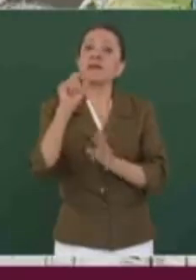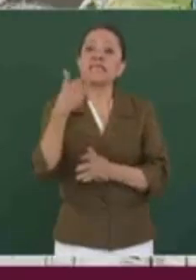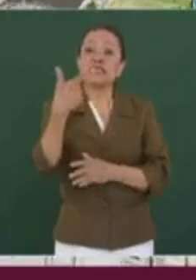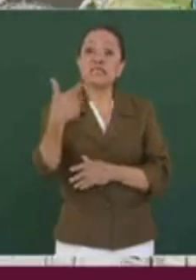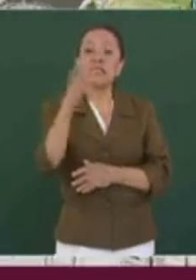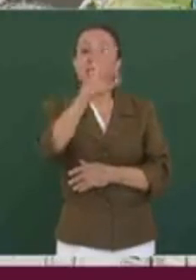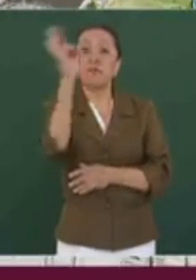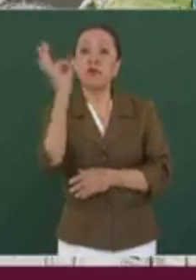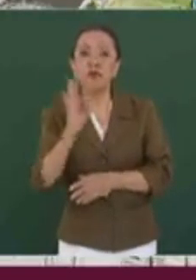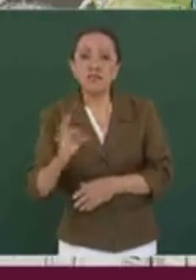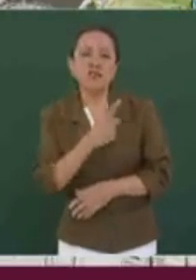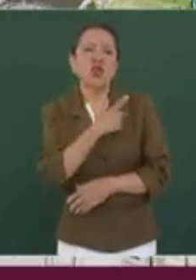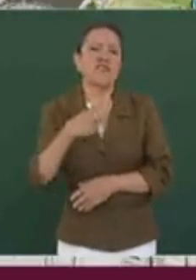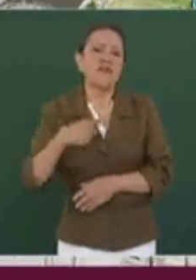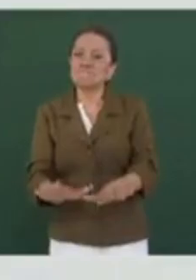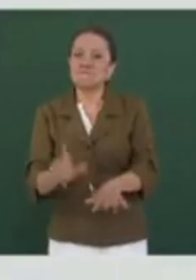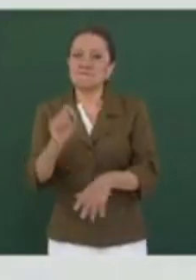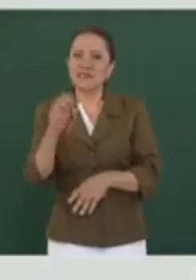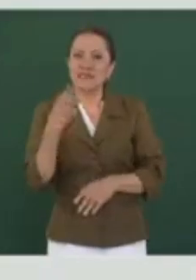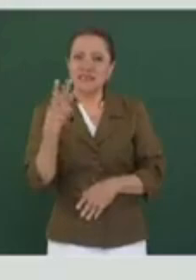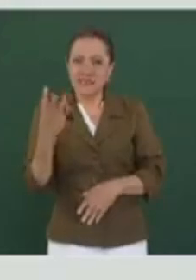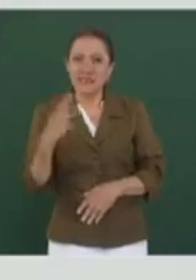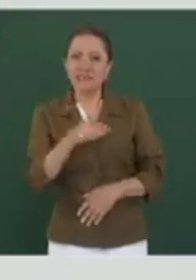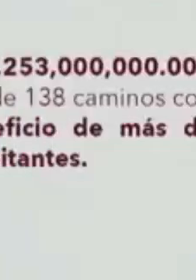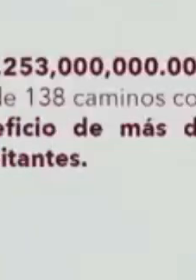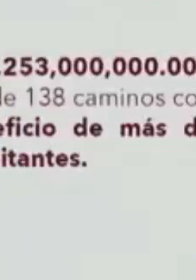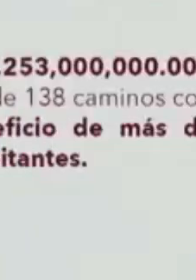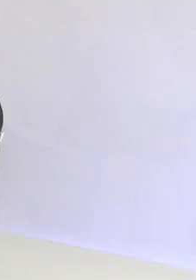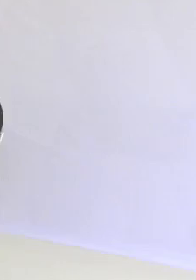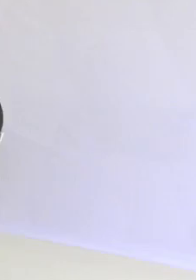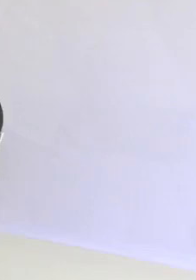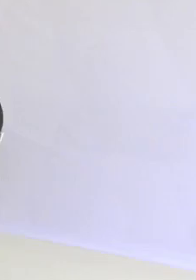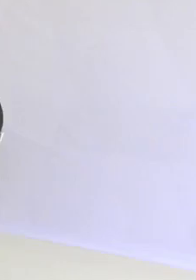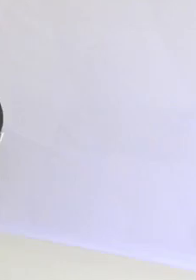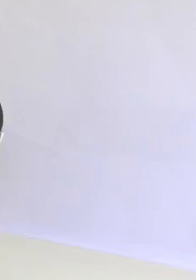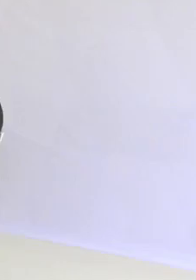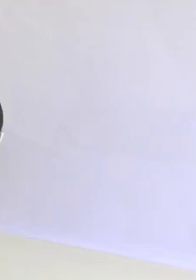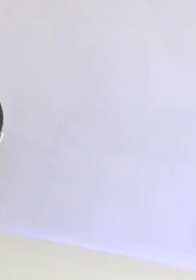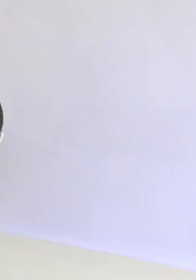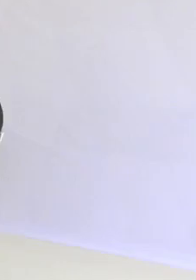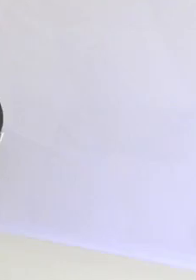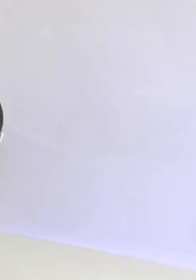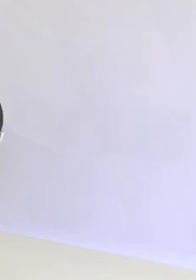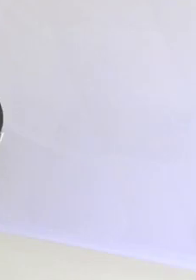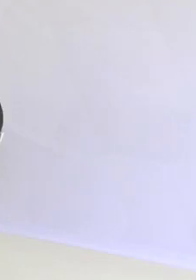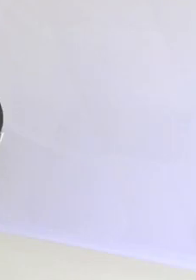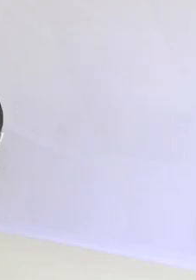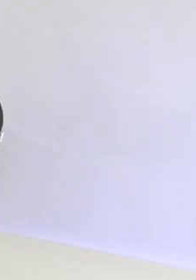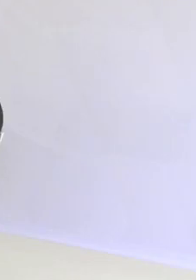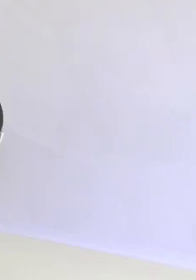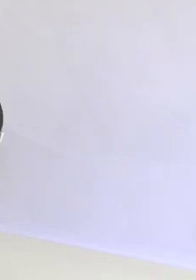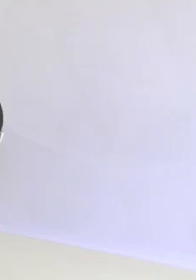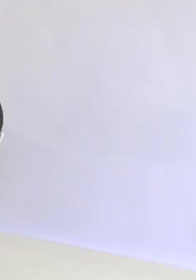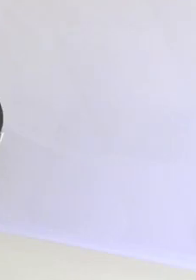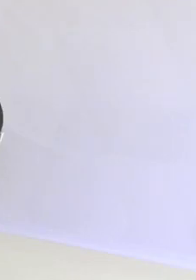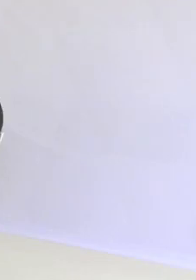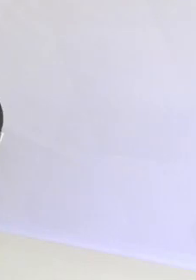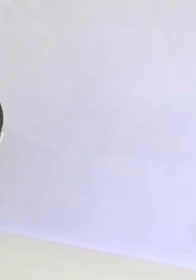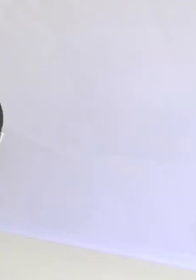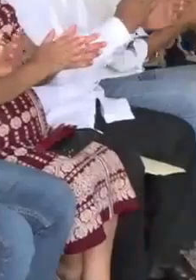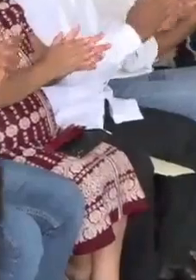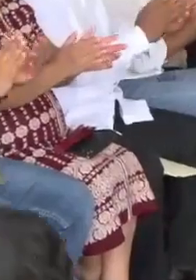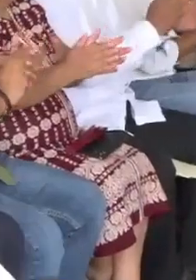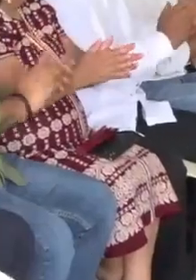en 36 programas federales y 55 subprogramas que benefician a 1.100.000 personas, logrando la disminución de